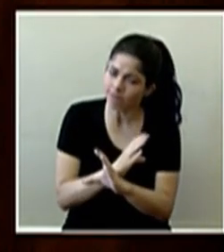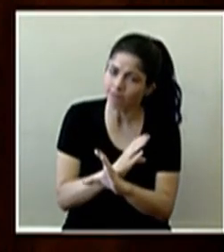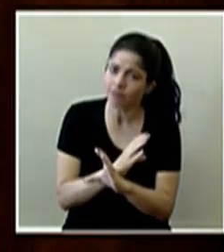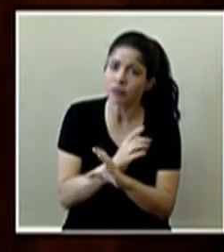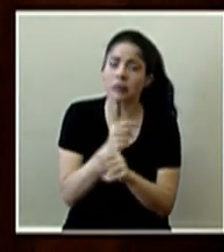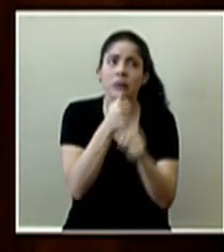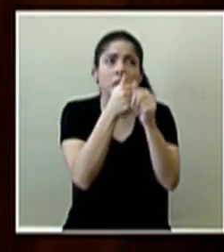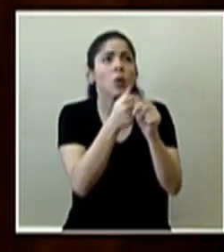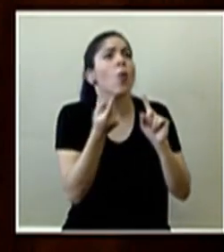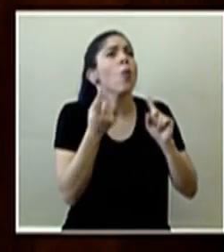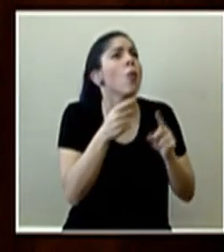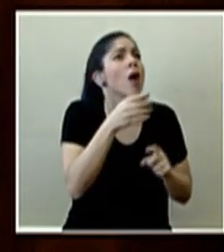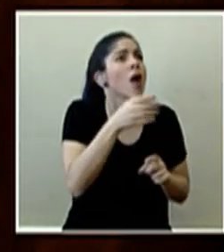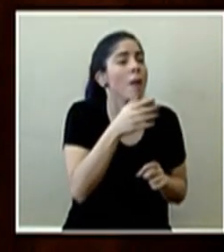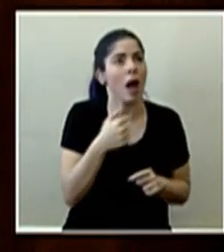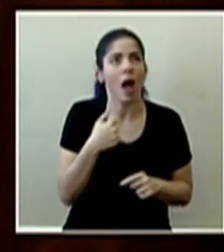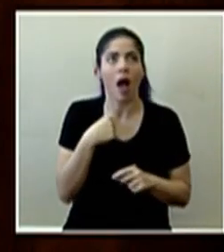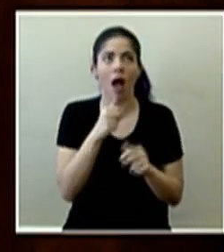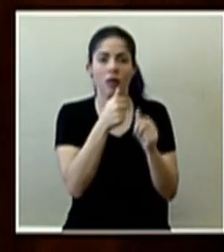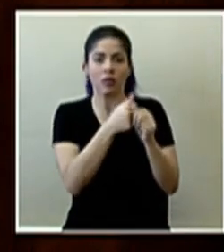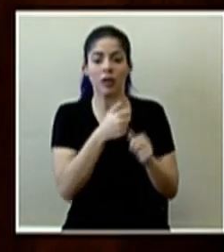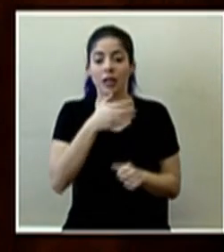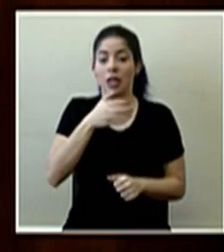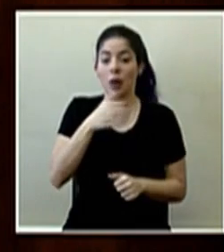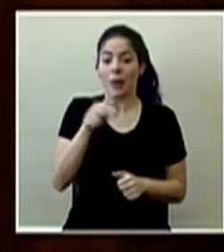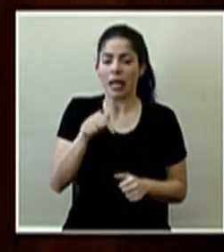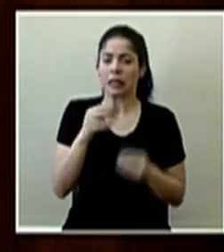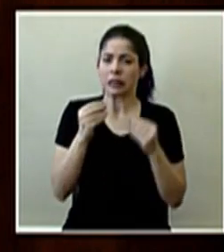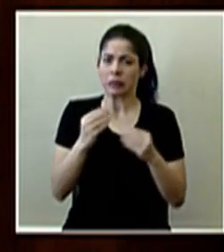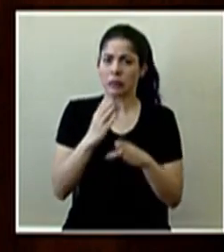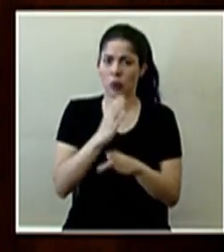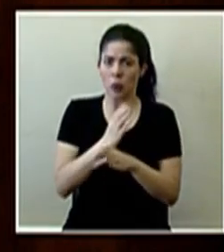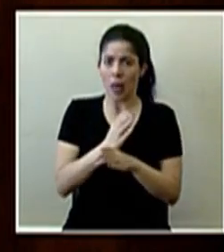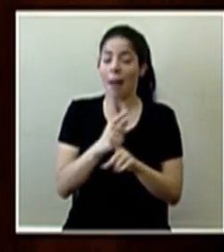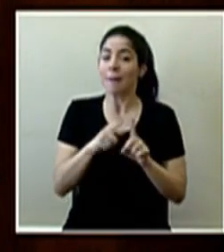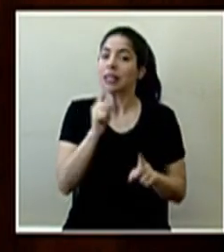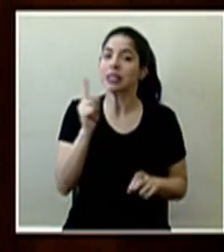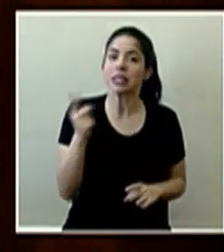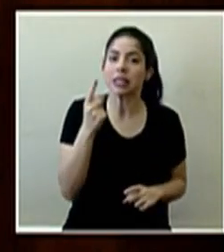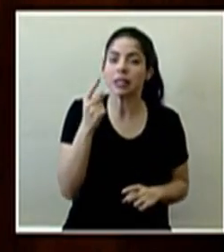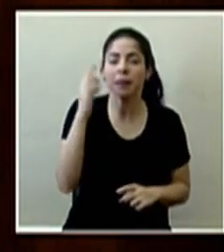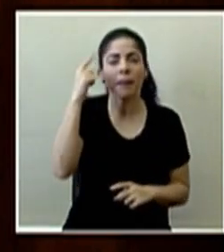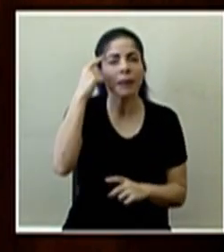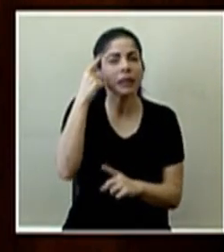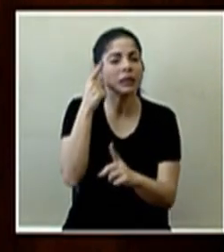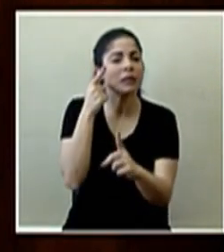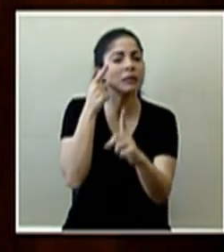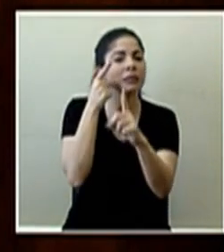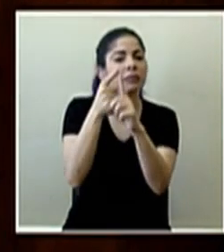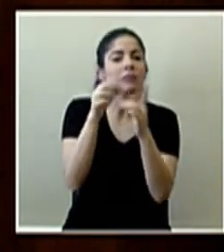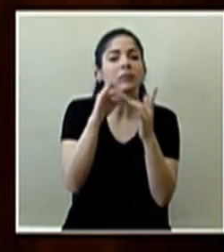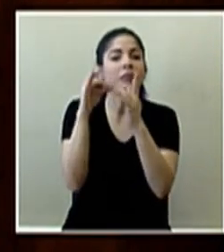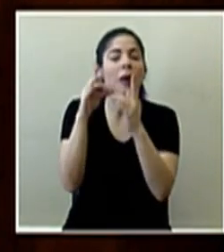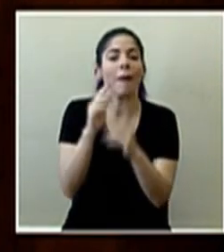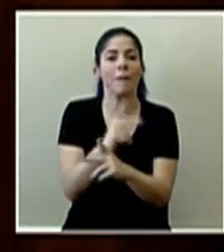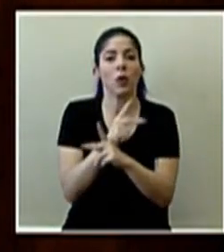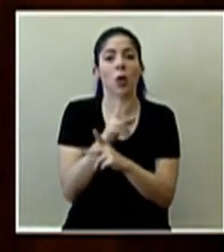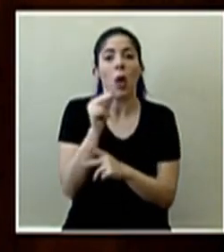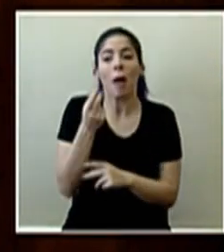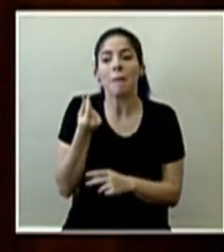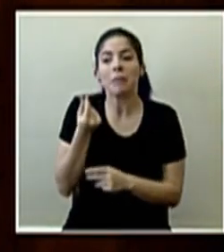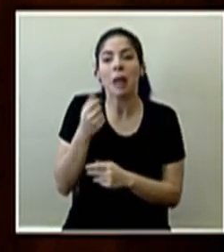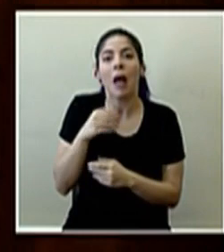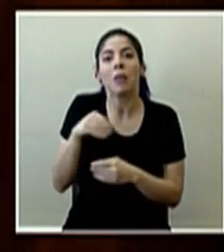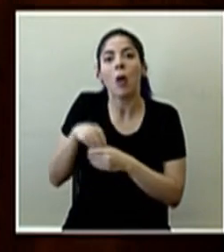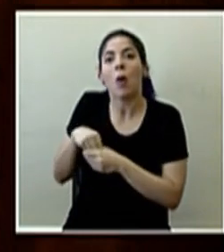las recomendaciones que damos, pero siempre en miras a proteger, no a escatimar recursos.